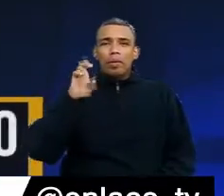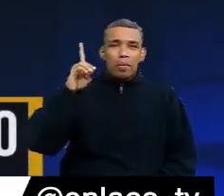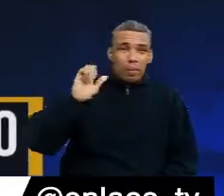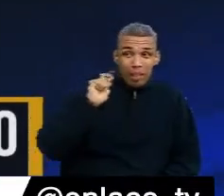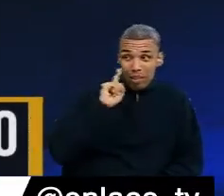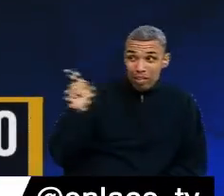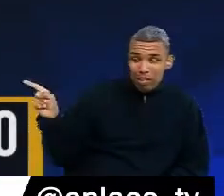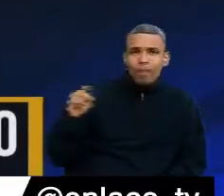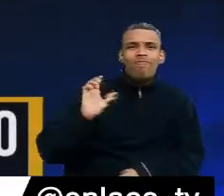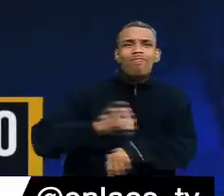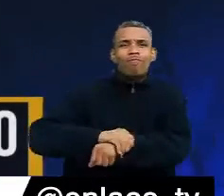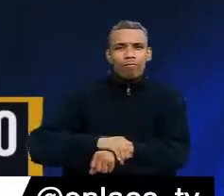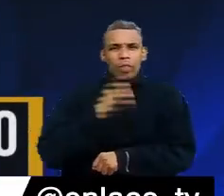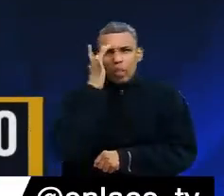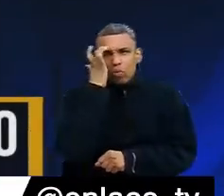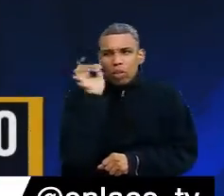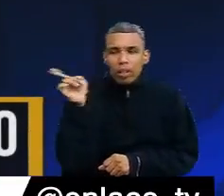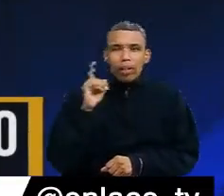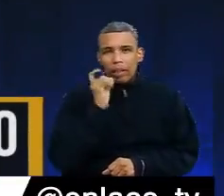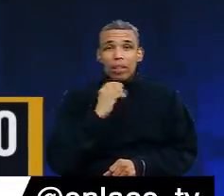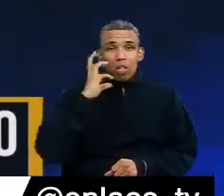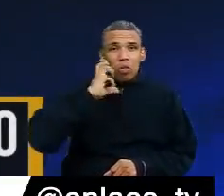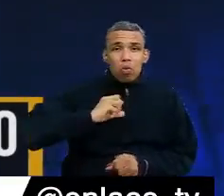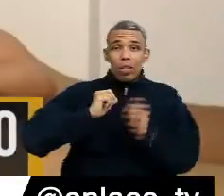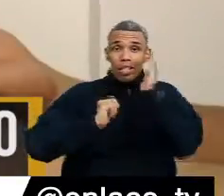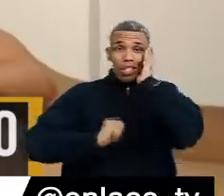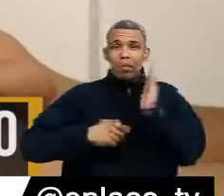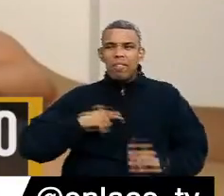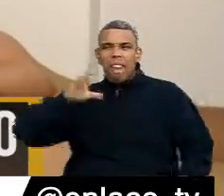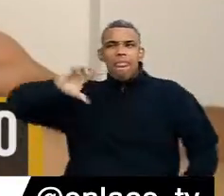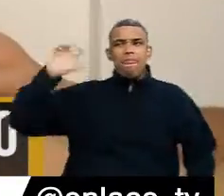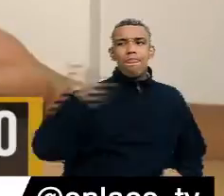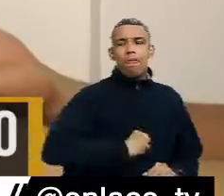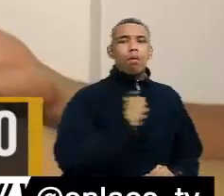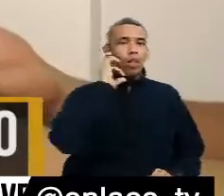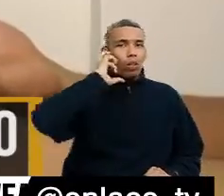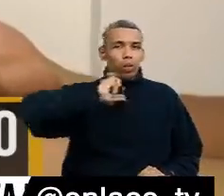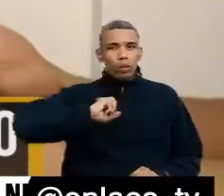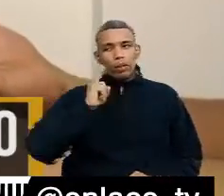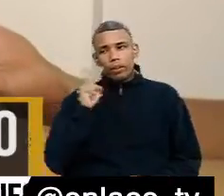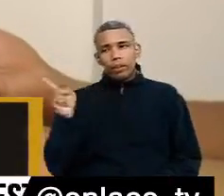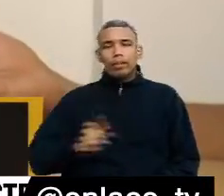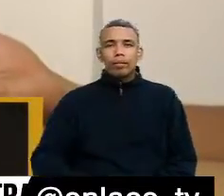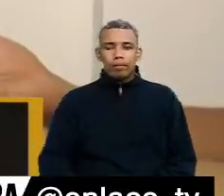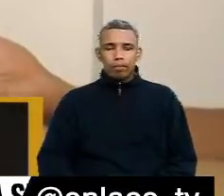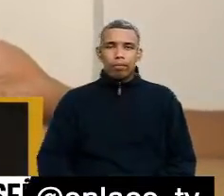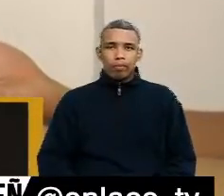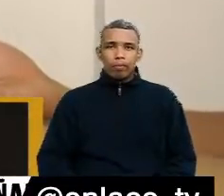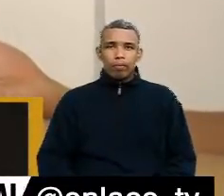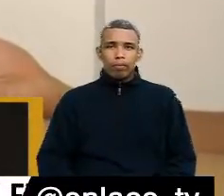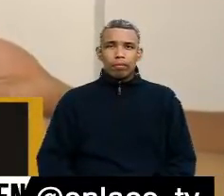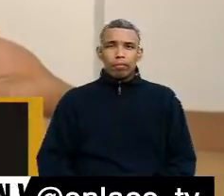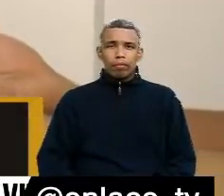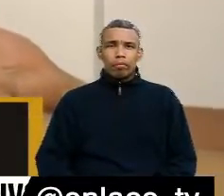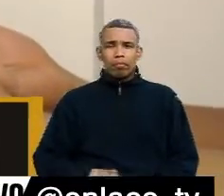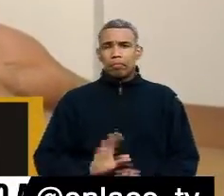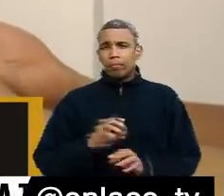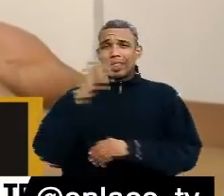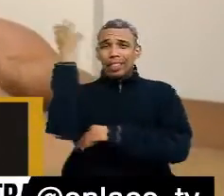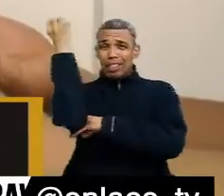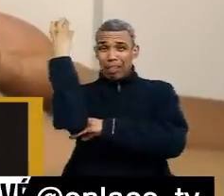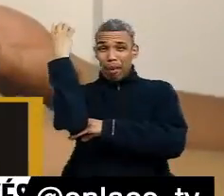antes, por medio de la modalidad de raponazo, robó un celular. Un hurto a un celular, a una femenina en semáforos del 1, que le